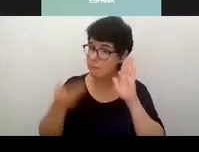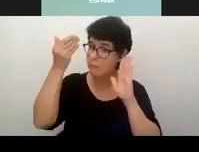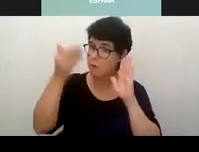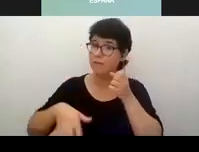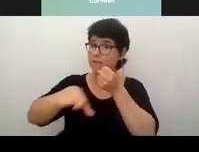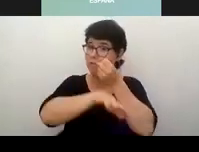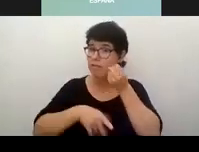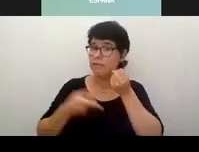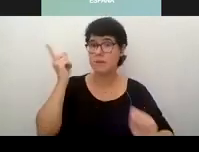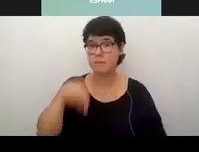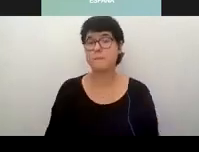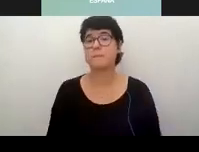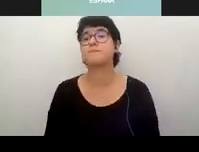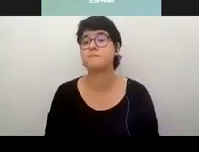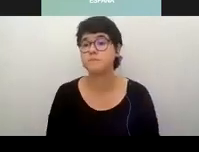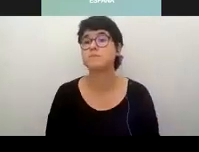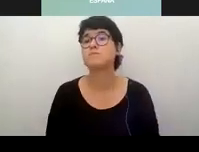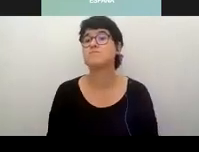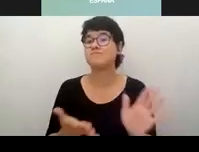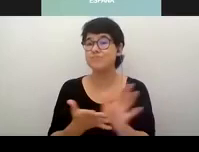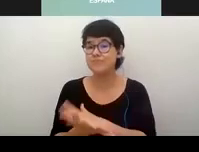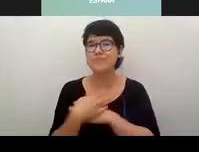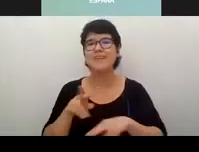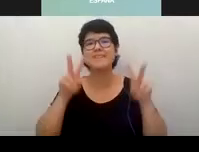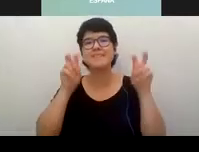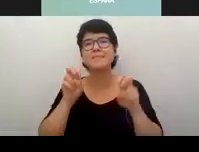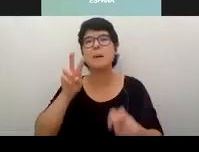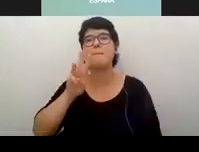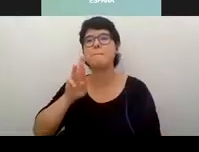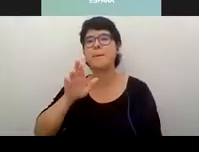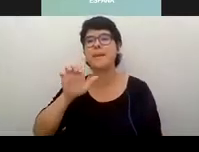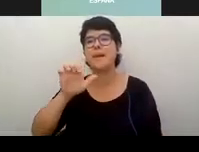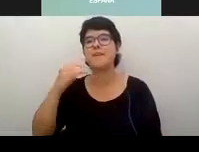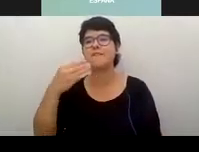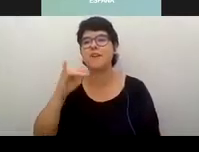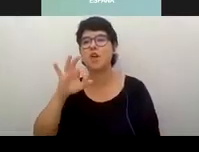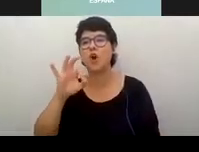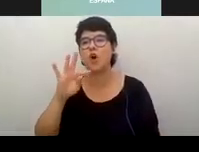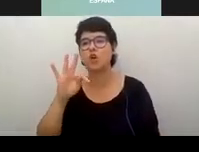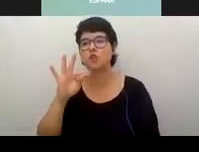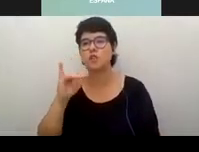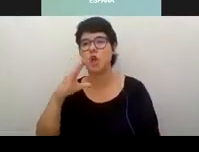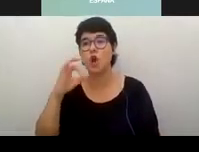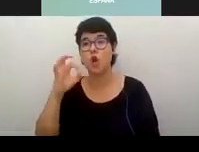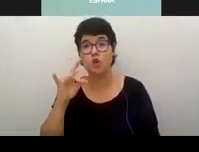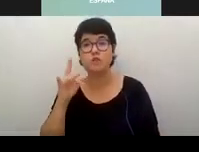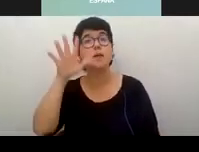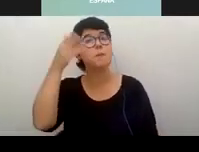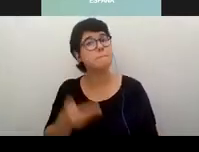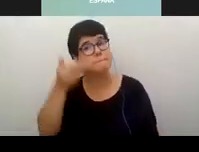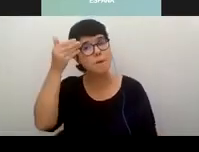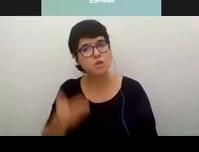después los prebióticos, la importancia de la alimentación específica para